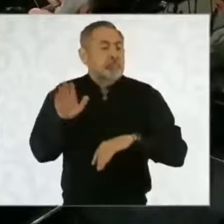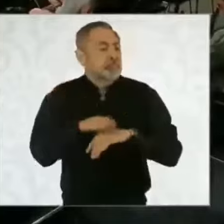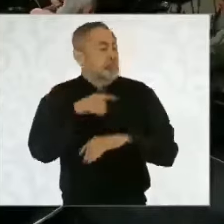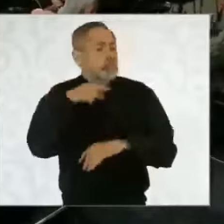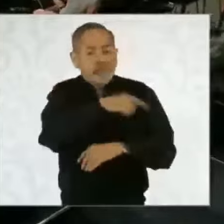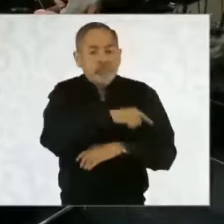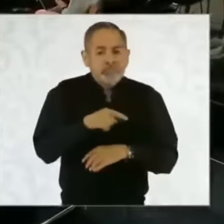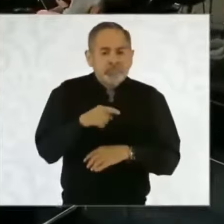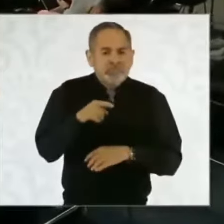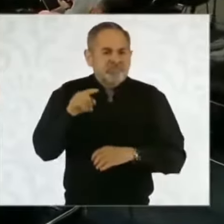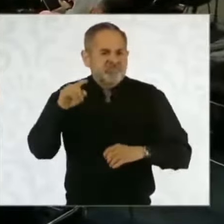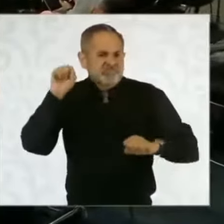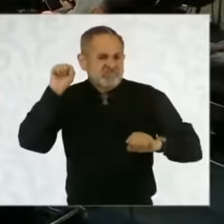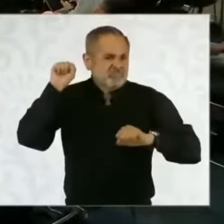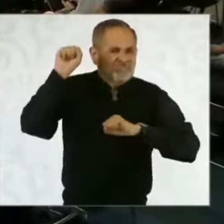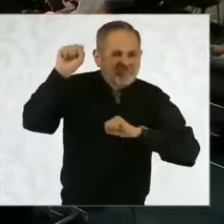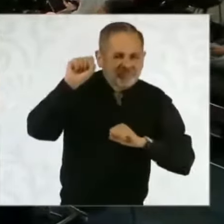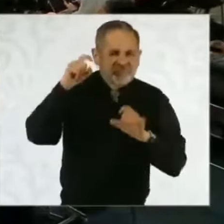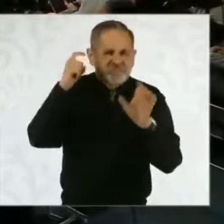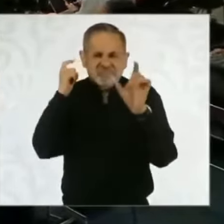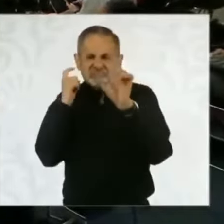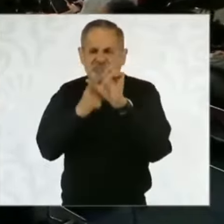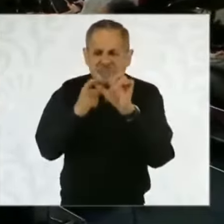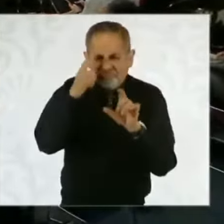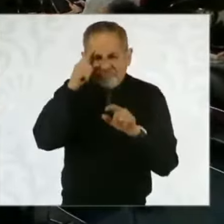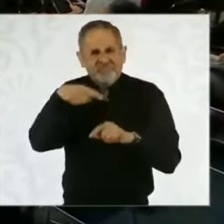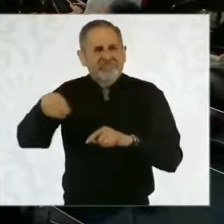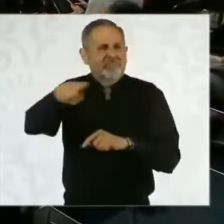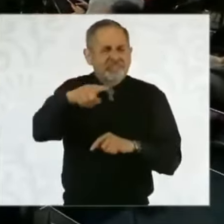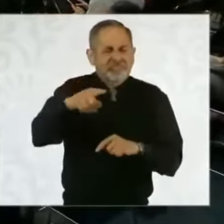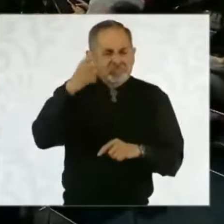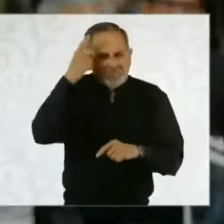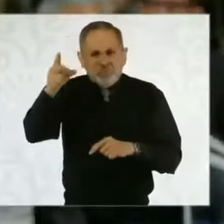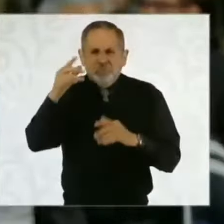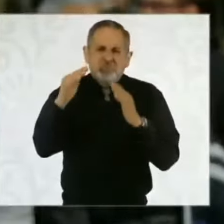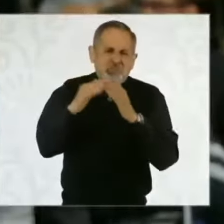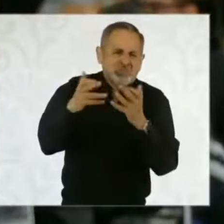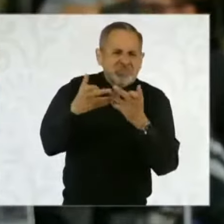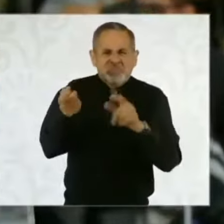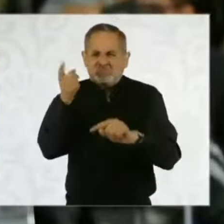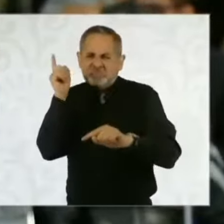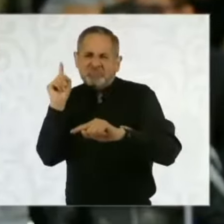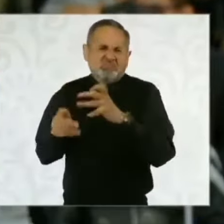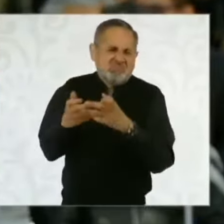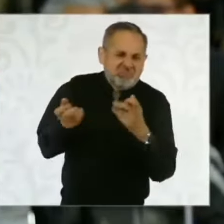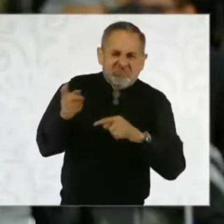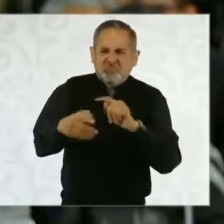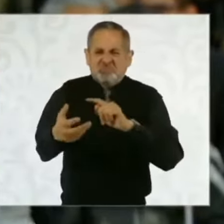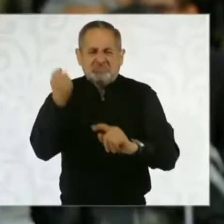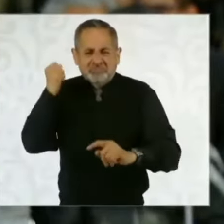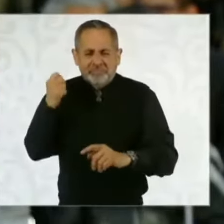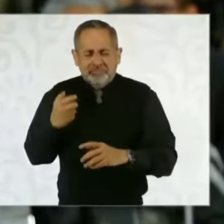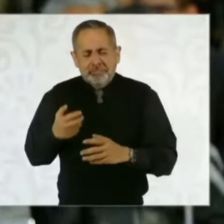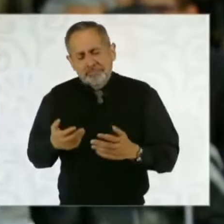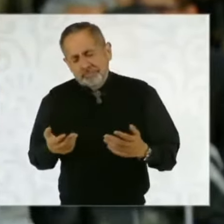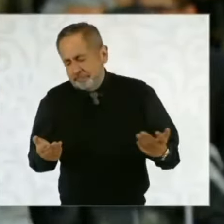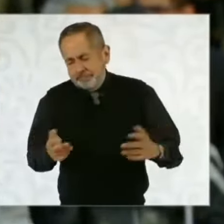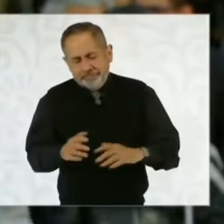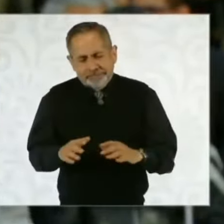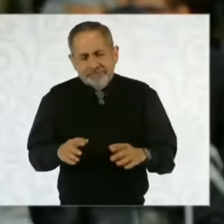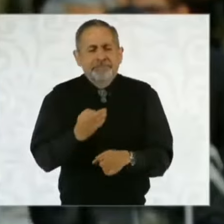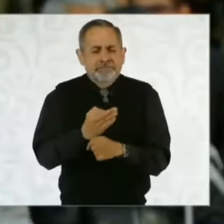plan comunista para quitarles sus propiedades y algunas otras cosas entonces creo que sí sería una buena oportunidad